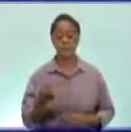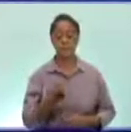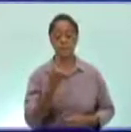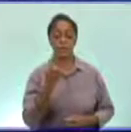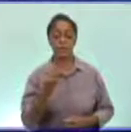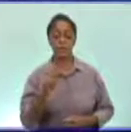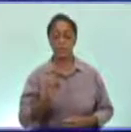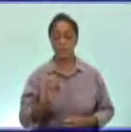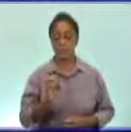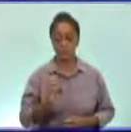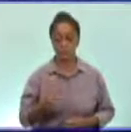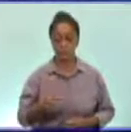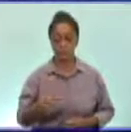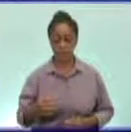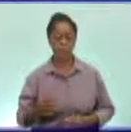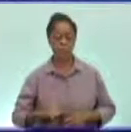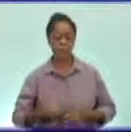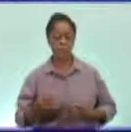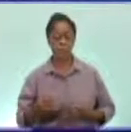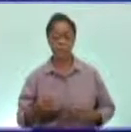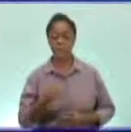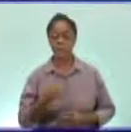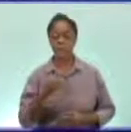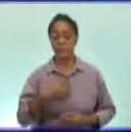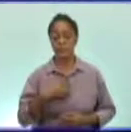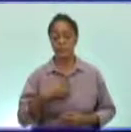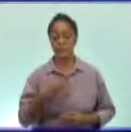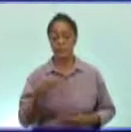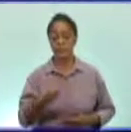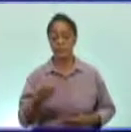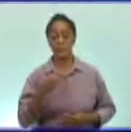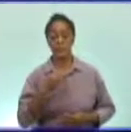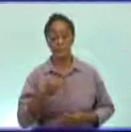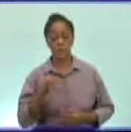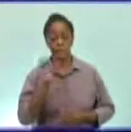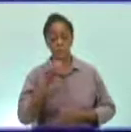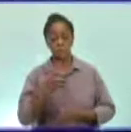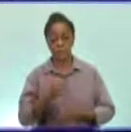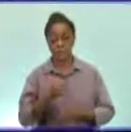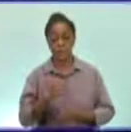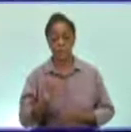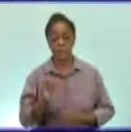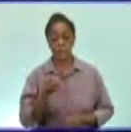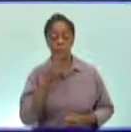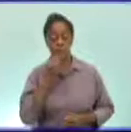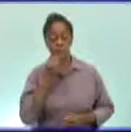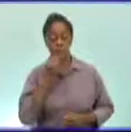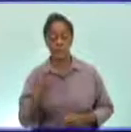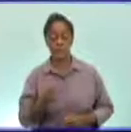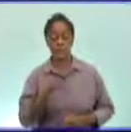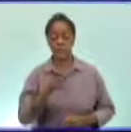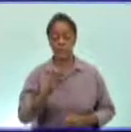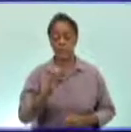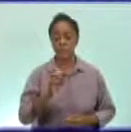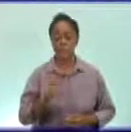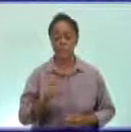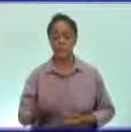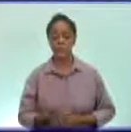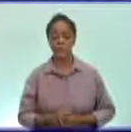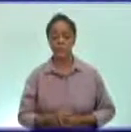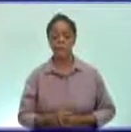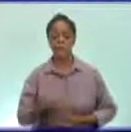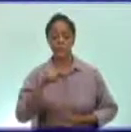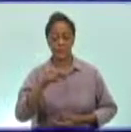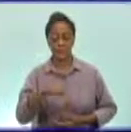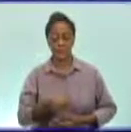unicelulares, porque existen organismos microscópicos que también pueden ser pluricelulares.